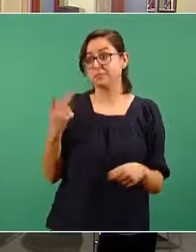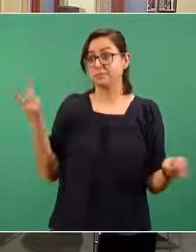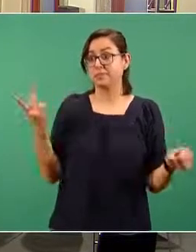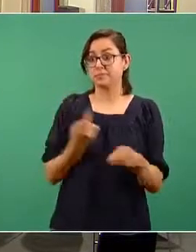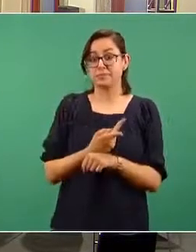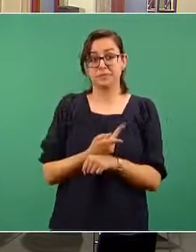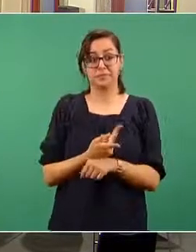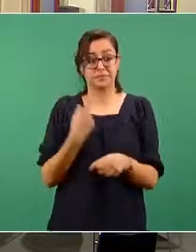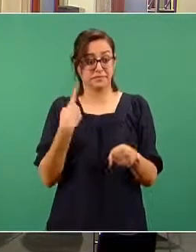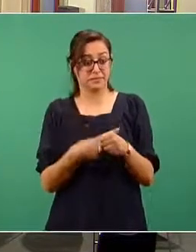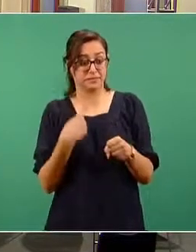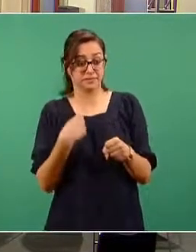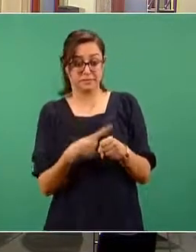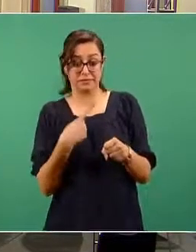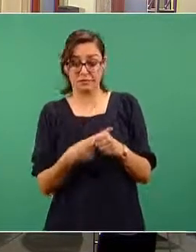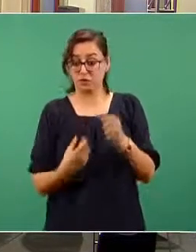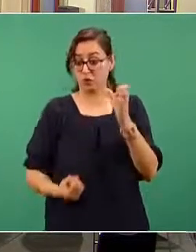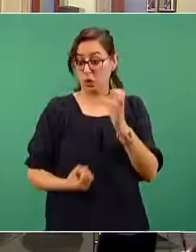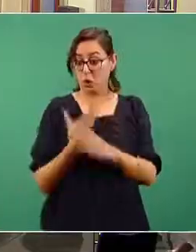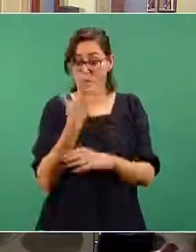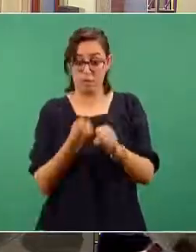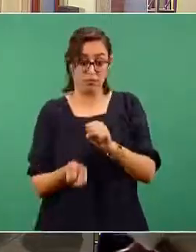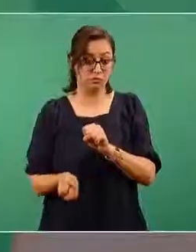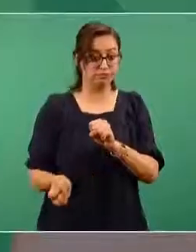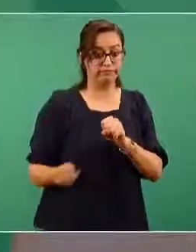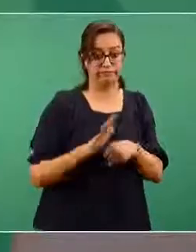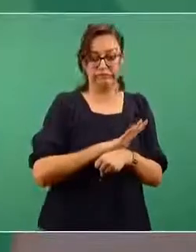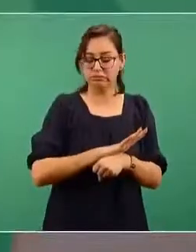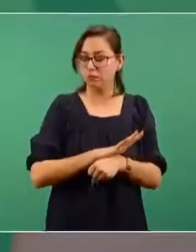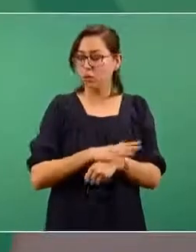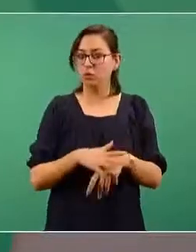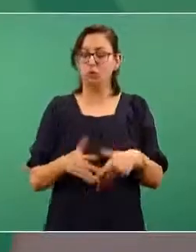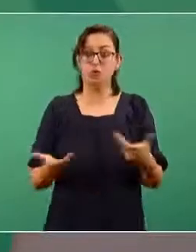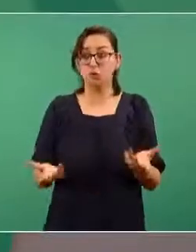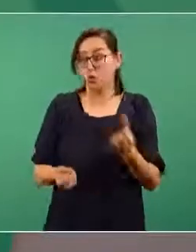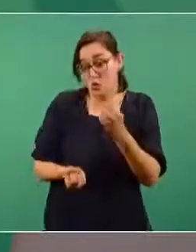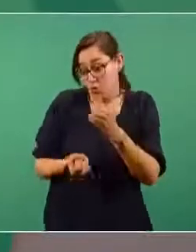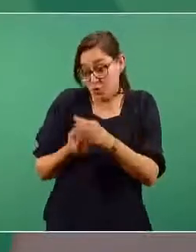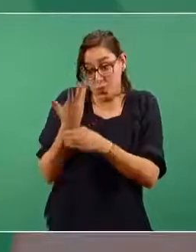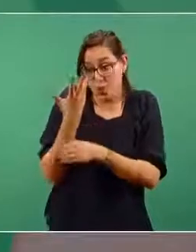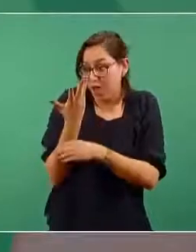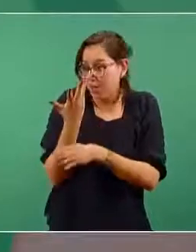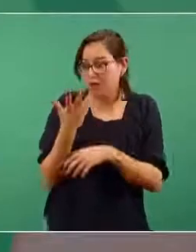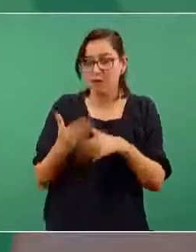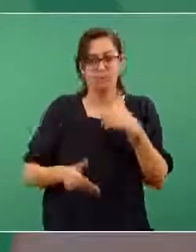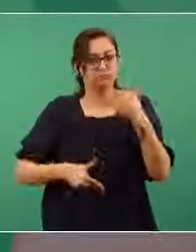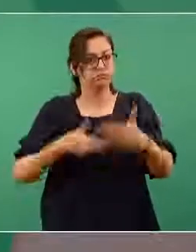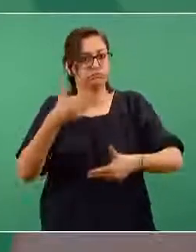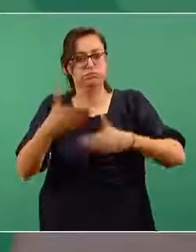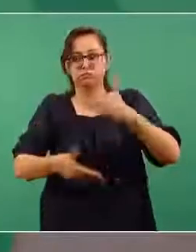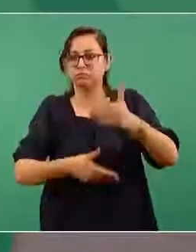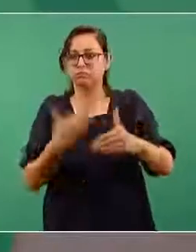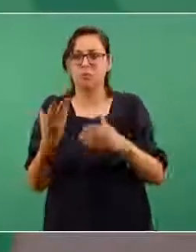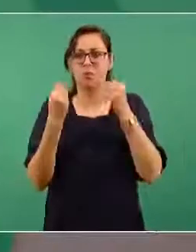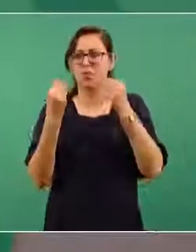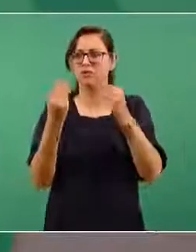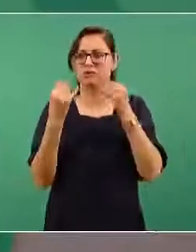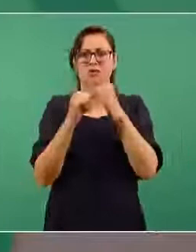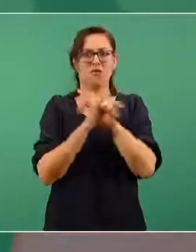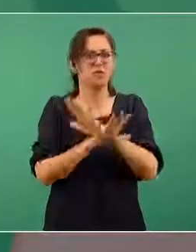muchísimas sorpresas, múltiples cuadros clínicos. Hay un artículo